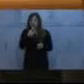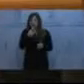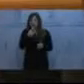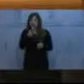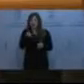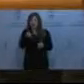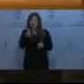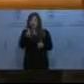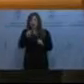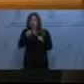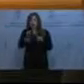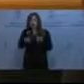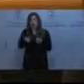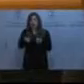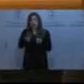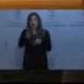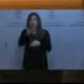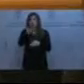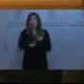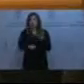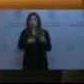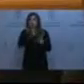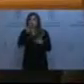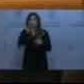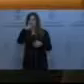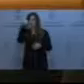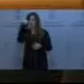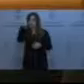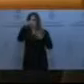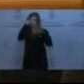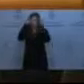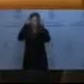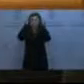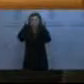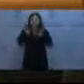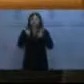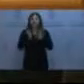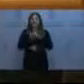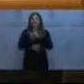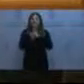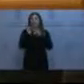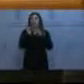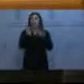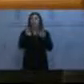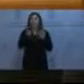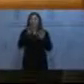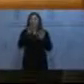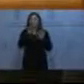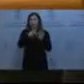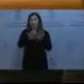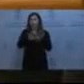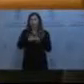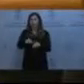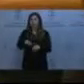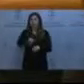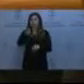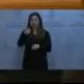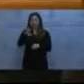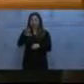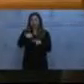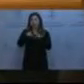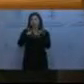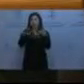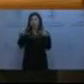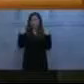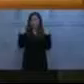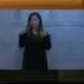tememos. Tenemos la certeza de que eso es lo que ha ocurrido en este caso. Es decir, se aprobaron las plazas por el órgano correspondiente